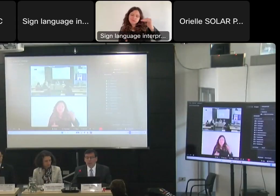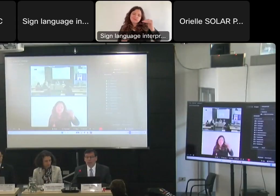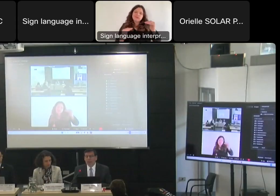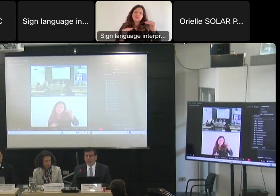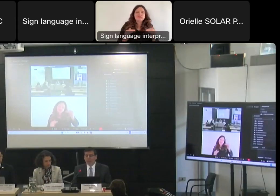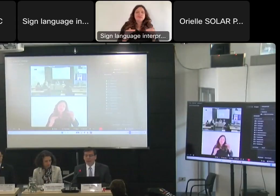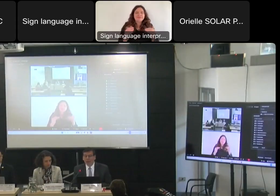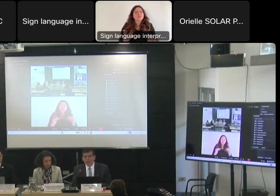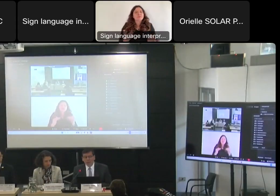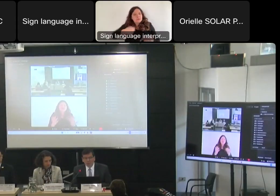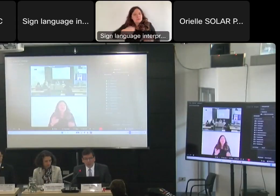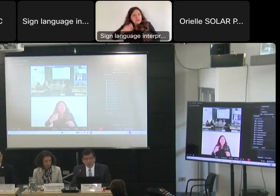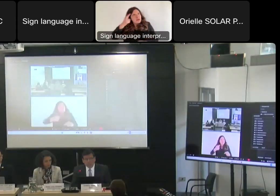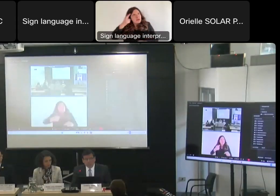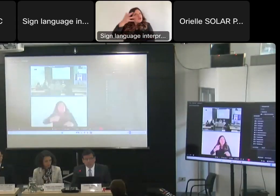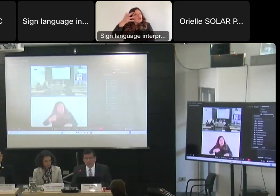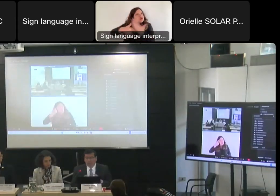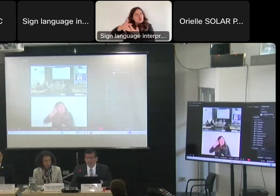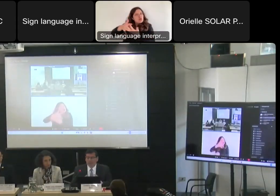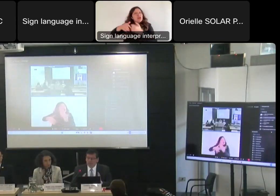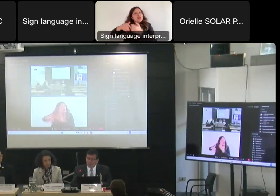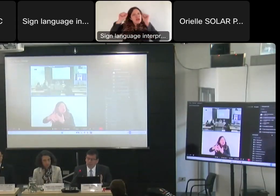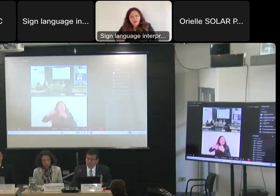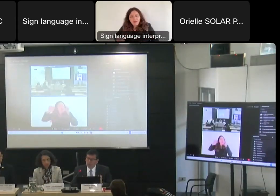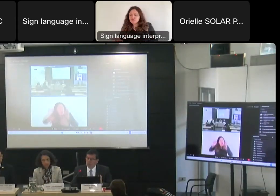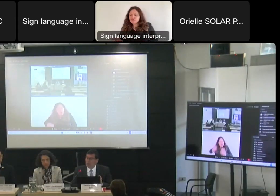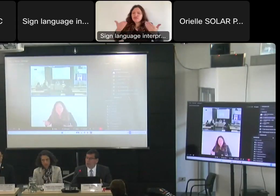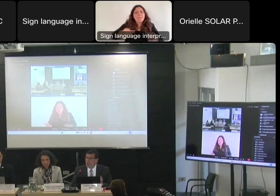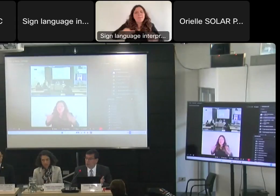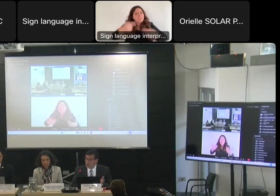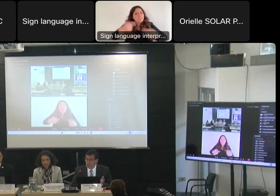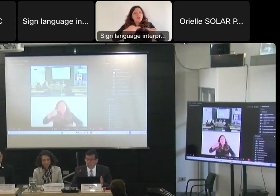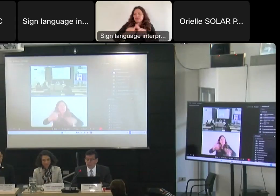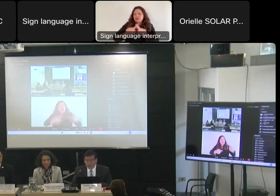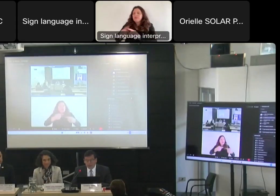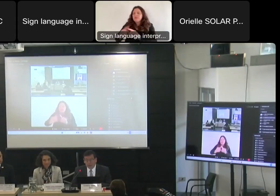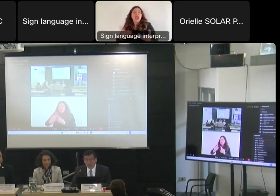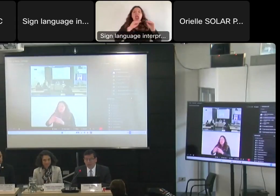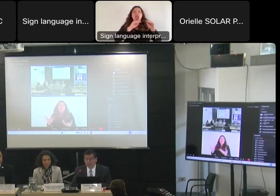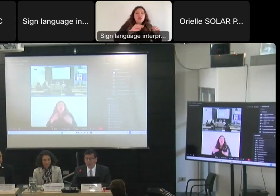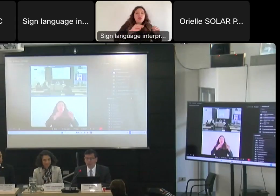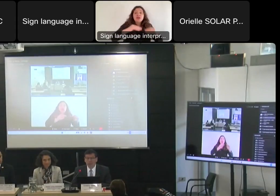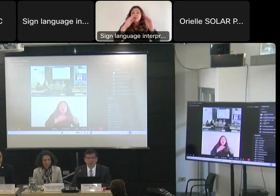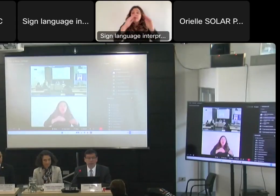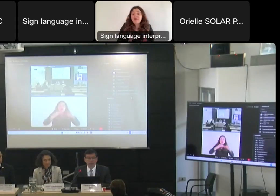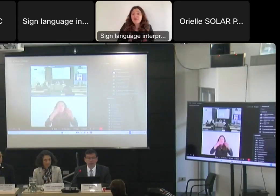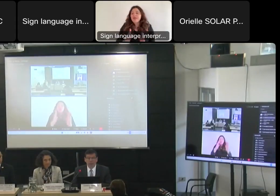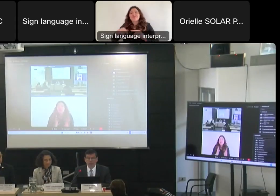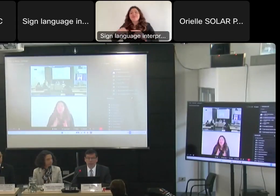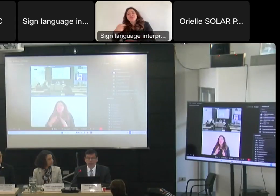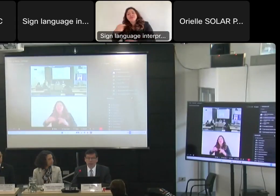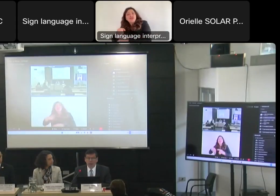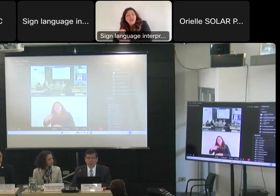solo pueden ser abordados por políticas integrales de diversos sectores, tales como educación, vivienda, trabajo y protección social, entre